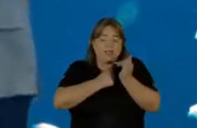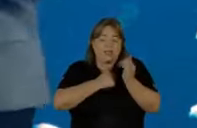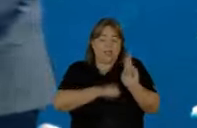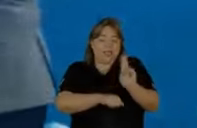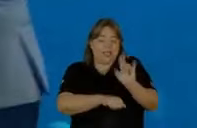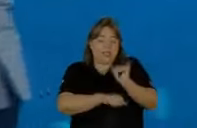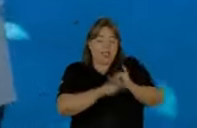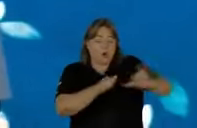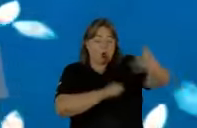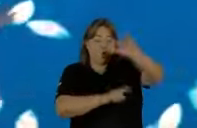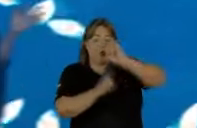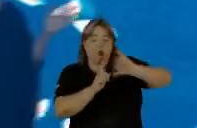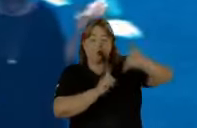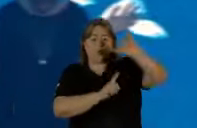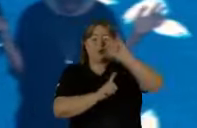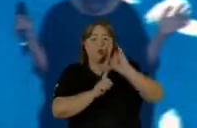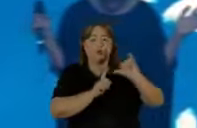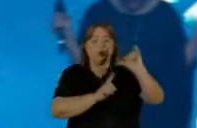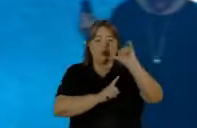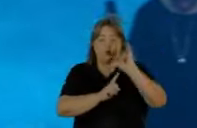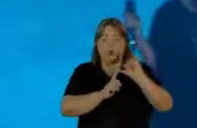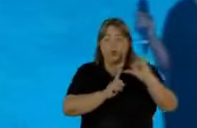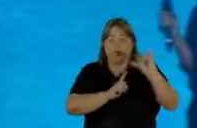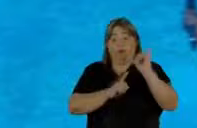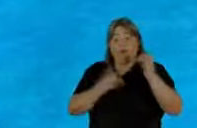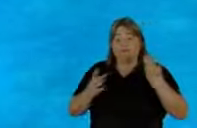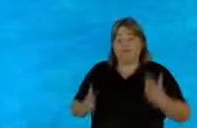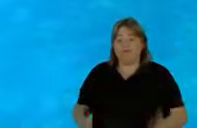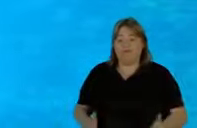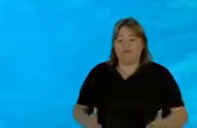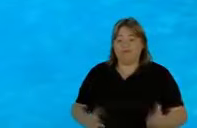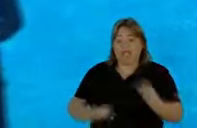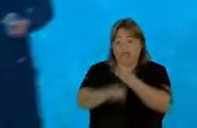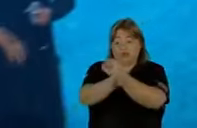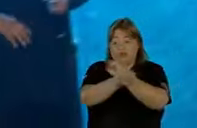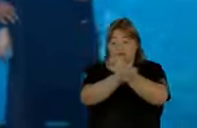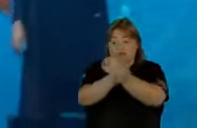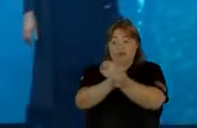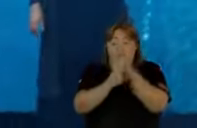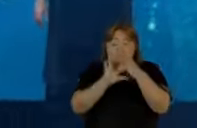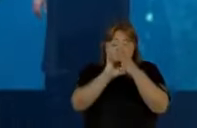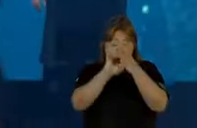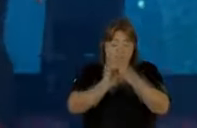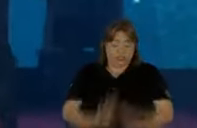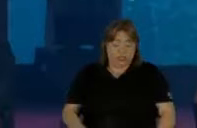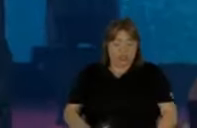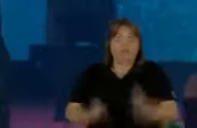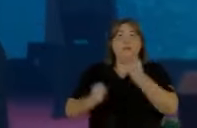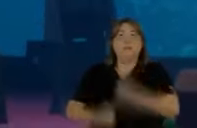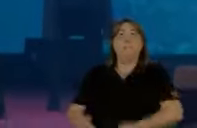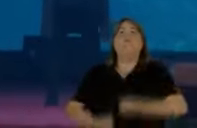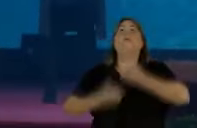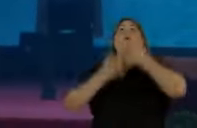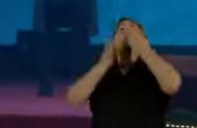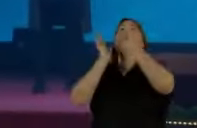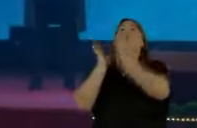el yugo será podrido en el nombre de Jesús. Alguien da un grito de gloria, por